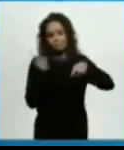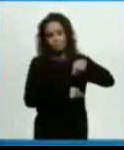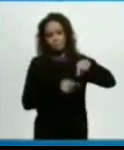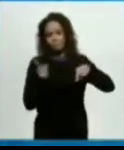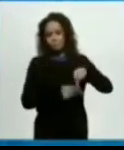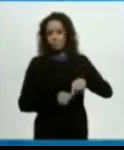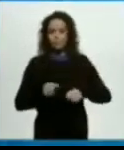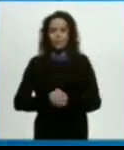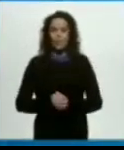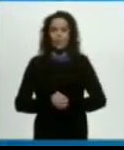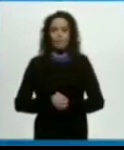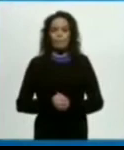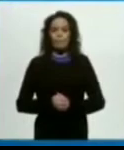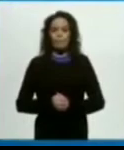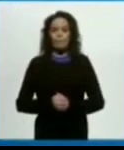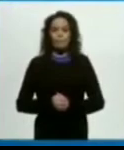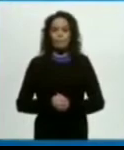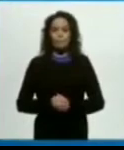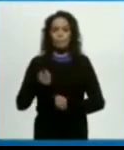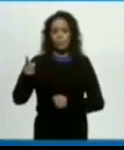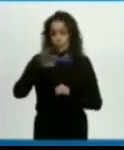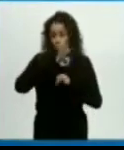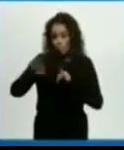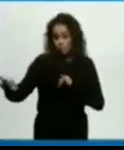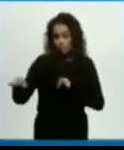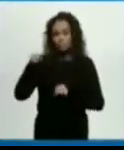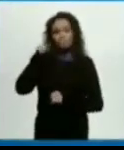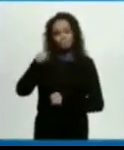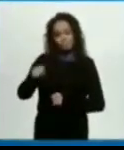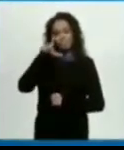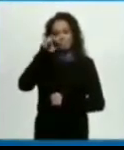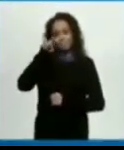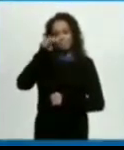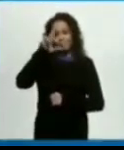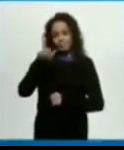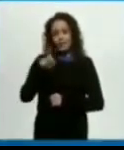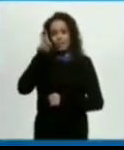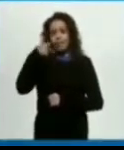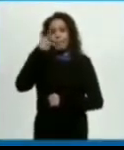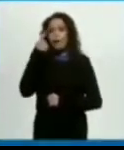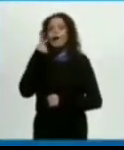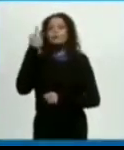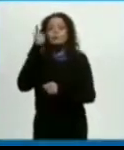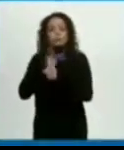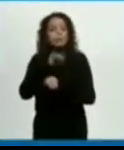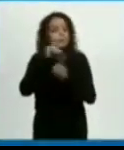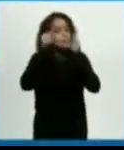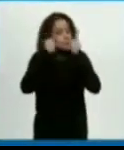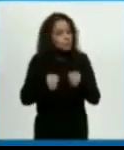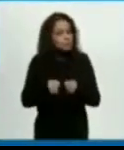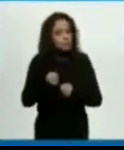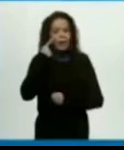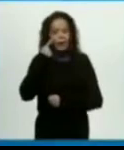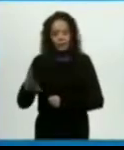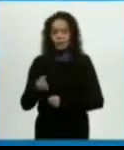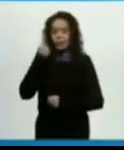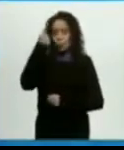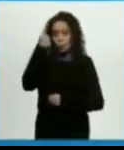es. Y finalmente sería la D, pero vamos a comprobarlo. Tendríamos